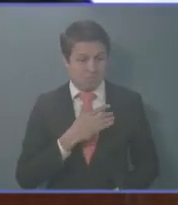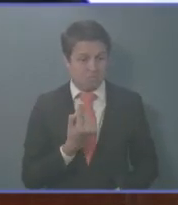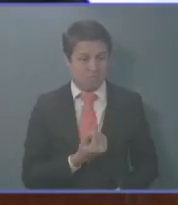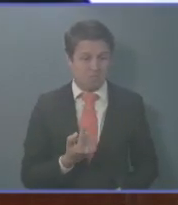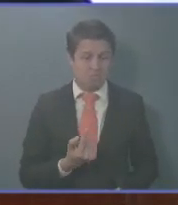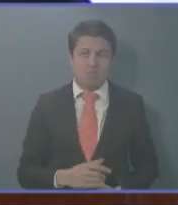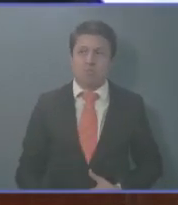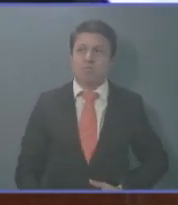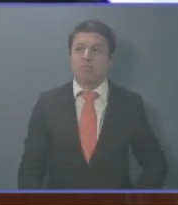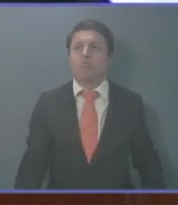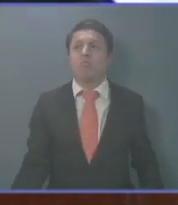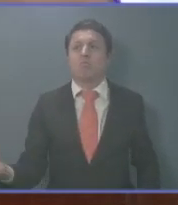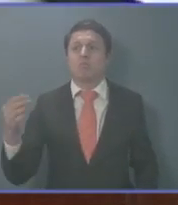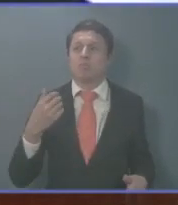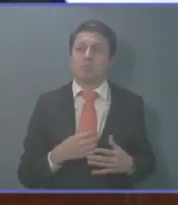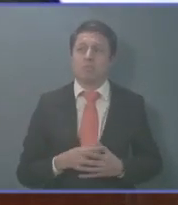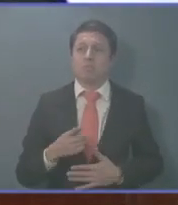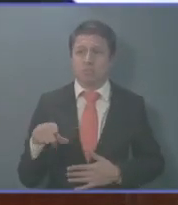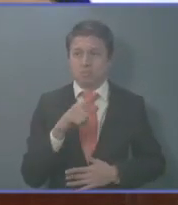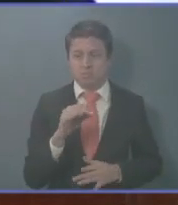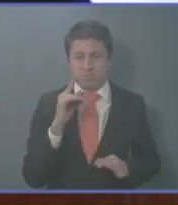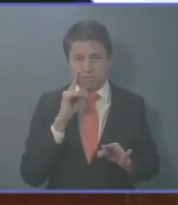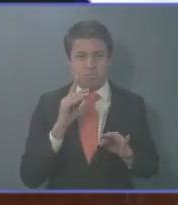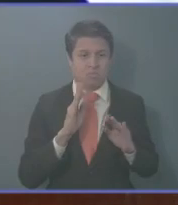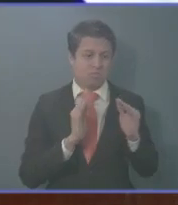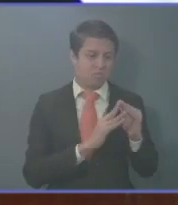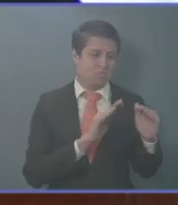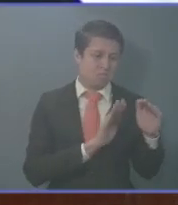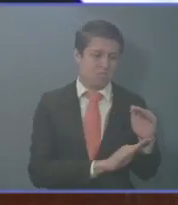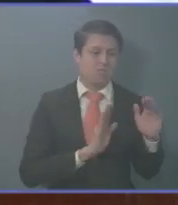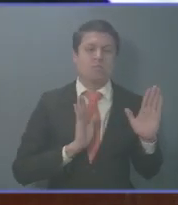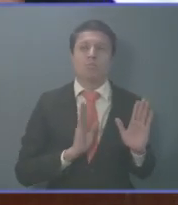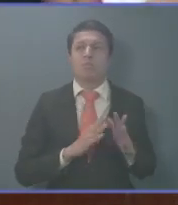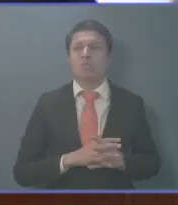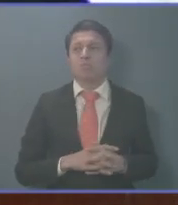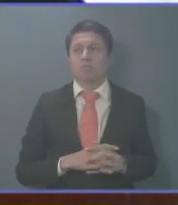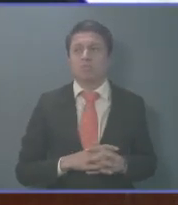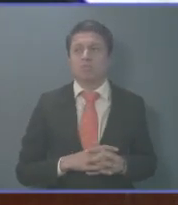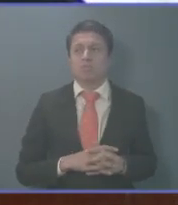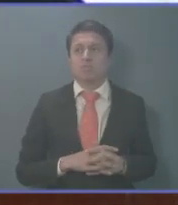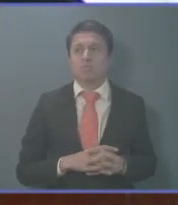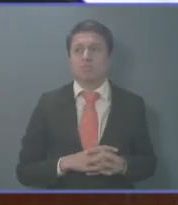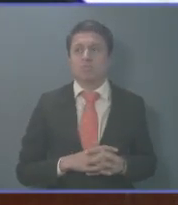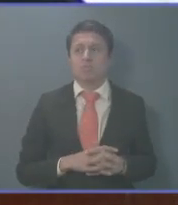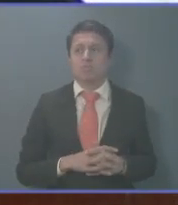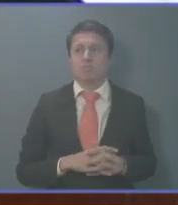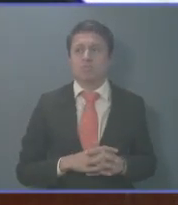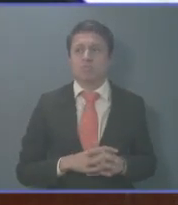menores de edad, que uno de ellos se quede en su casa. Esto es justo.